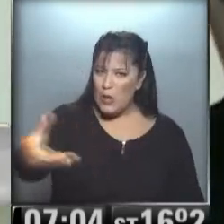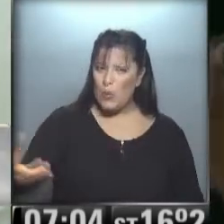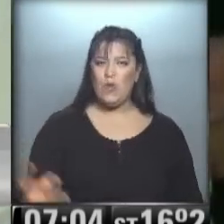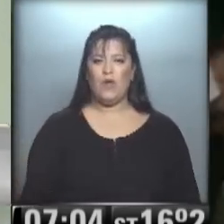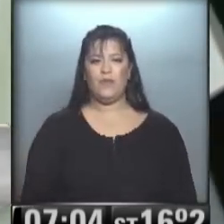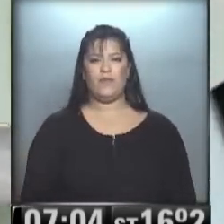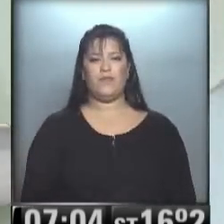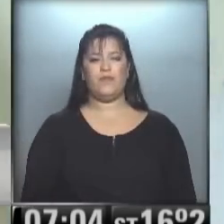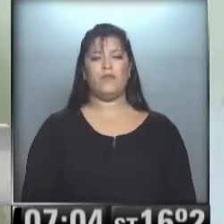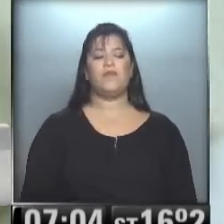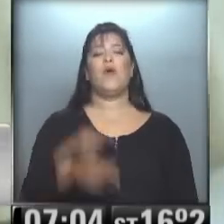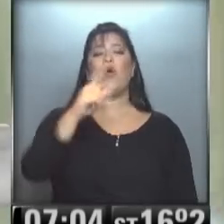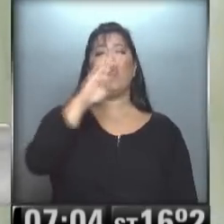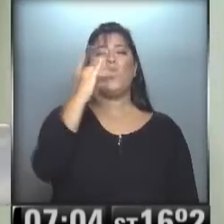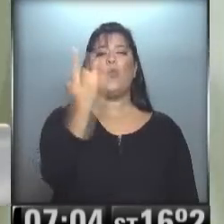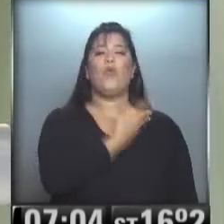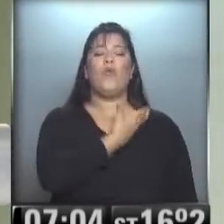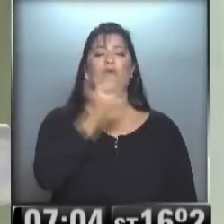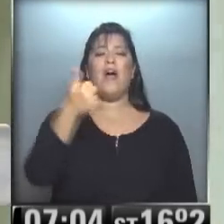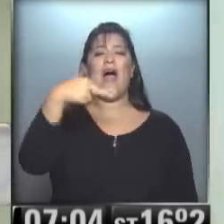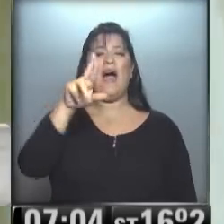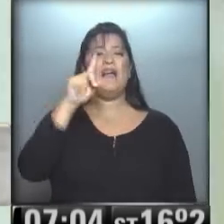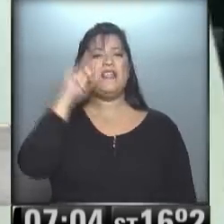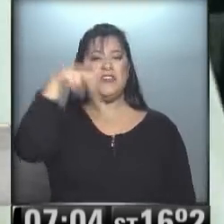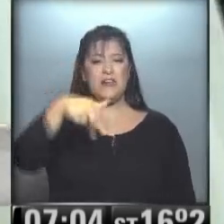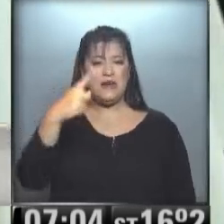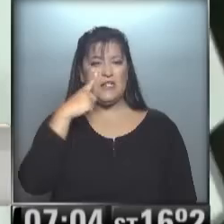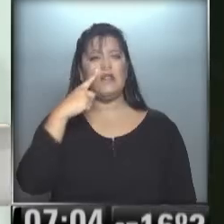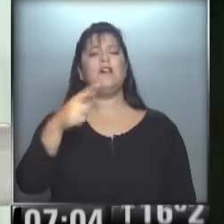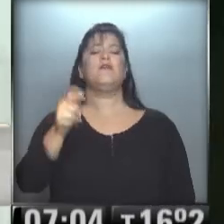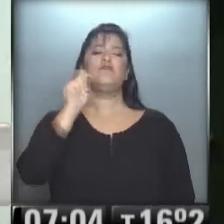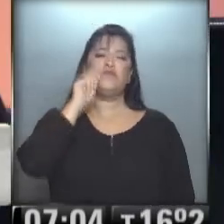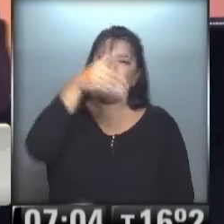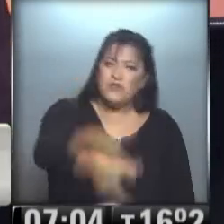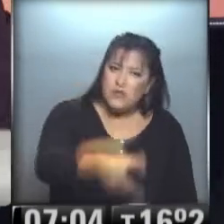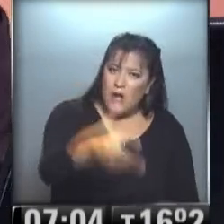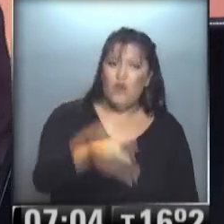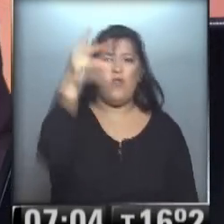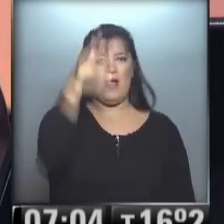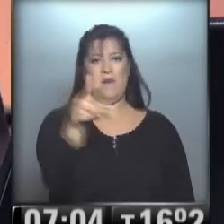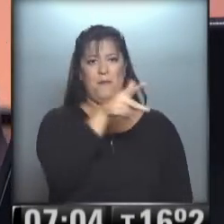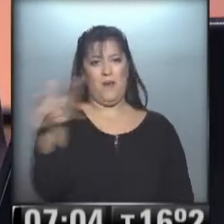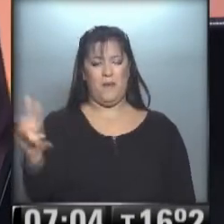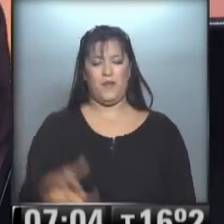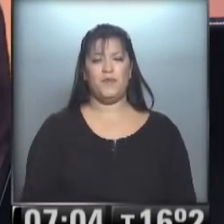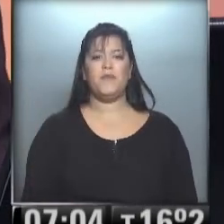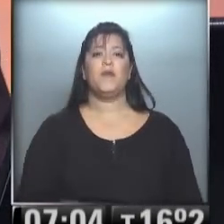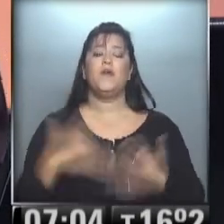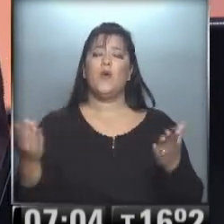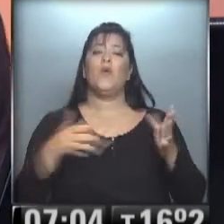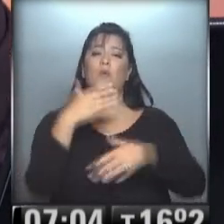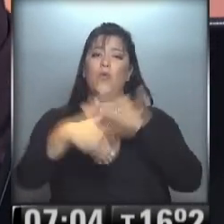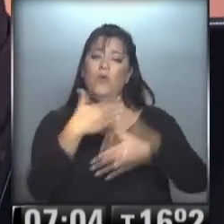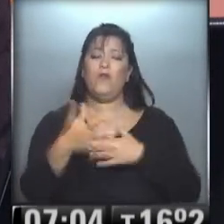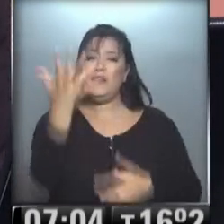Mercier, Julio Buffarini, saludando al Santo Padre. Y bueno, jugadores de San Lorenzo de